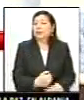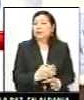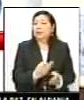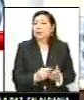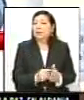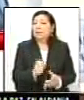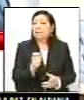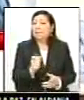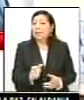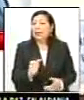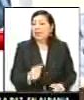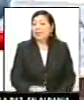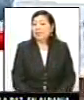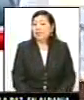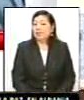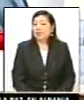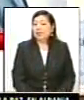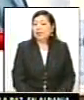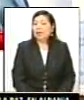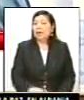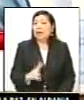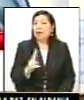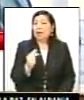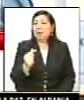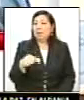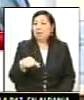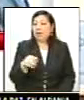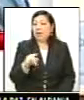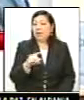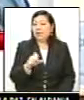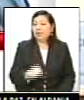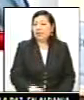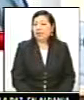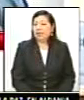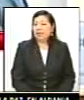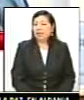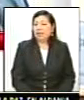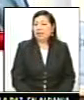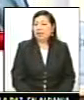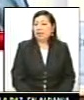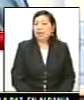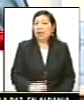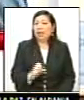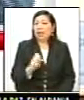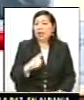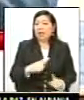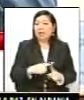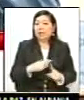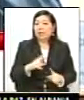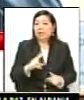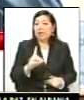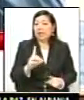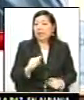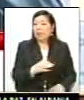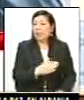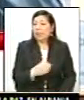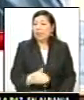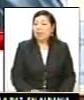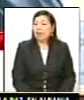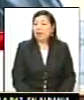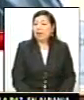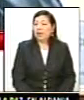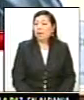por los ciudadanos Belermino Vázquez Guevara, Benid Elber Estrada Venero, Miguel